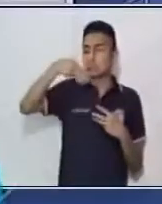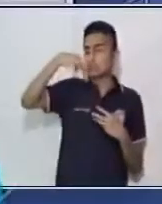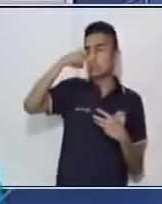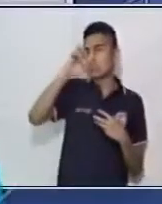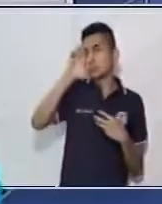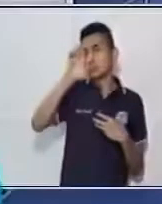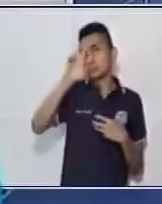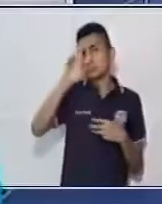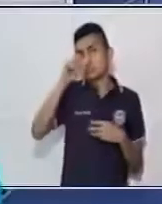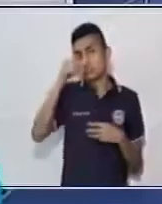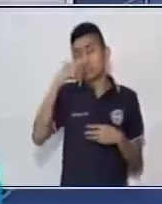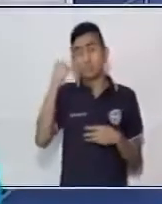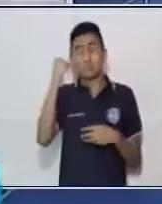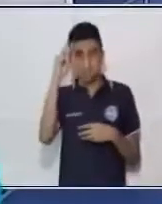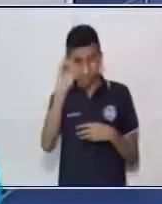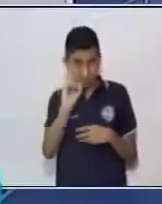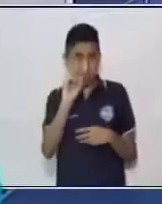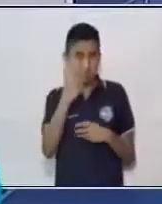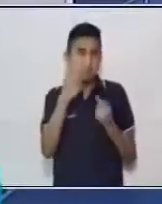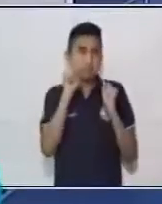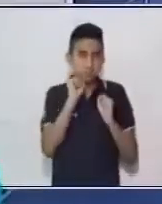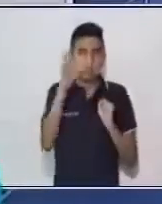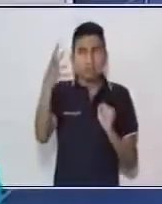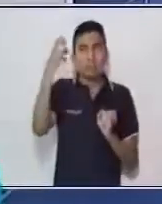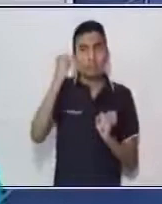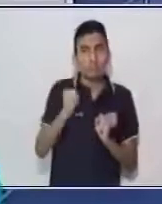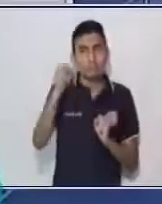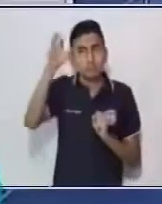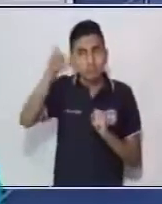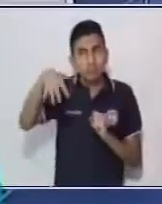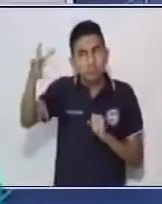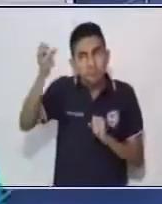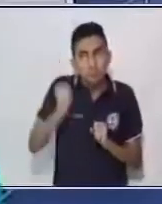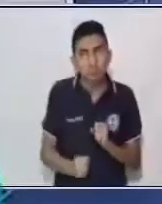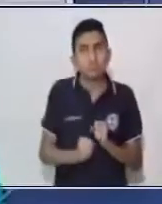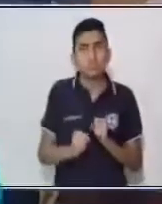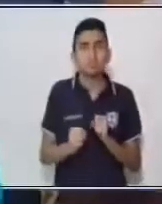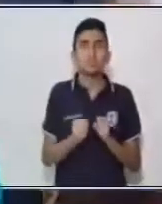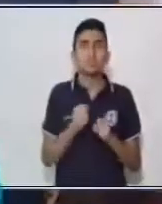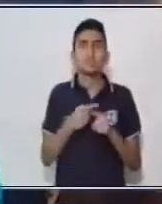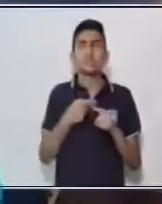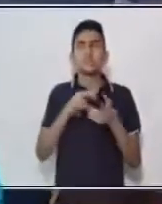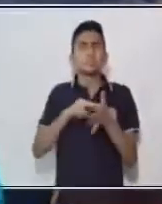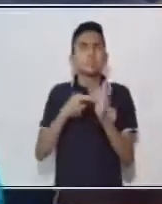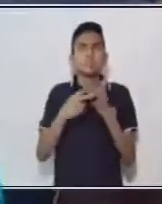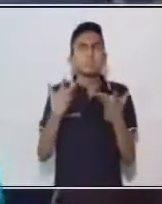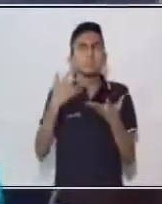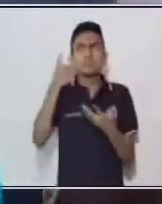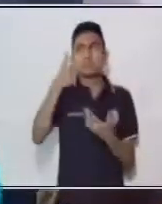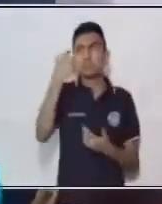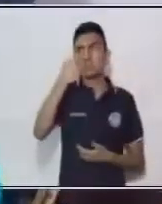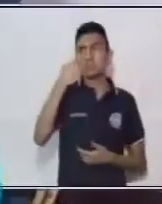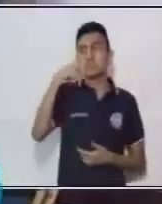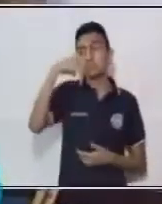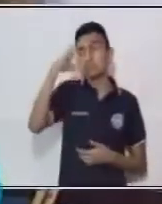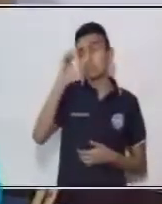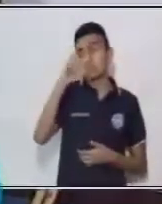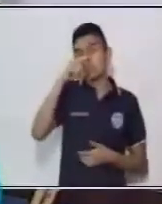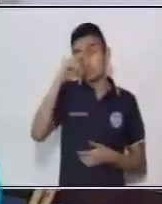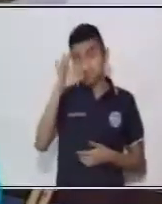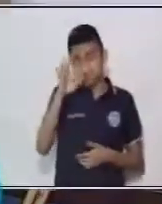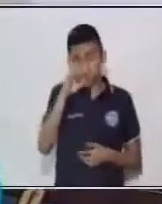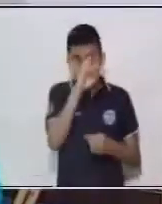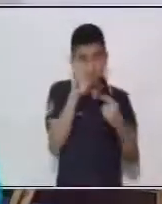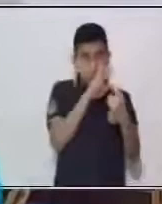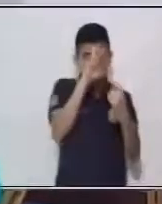número y modo. Ahora tenemos el aspecto. ¿Y a qué se refiere el aspecto? El aspecto lo podemos dividir en perfecto